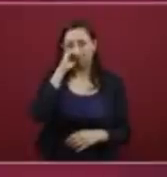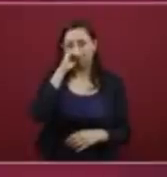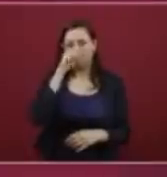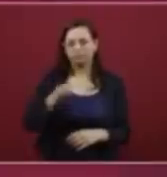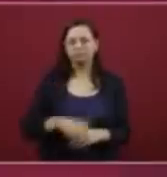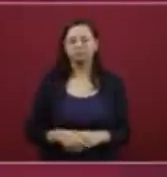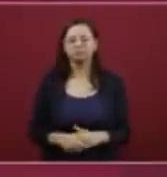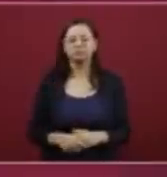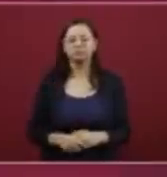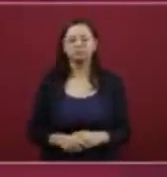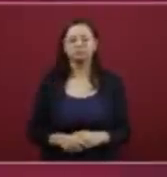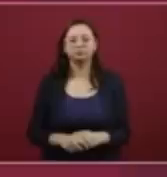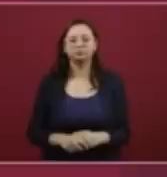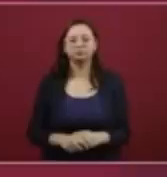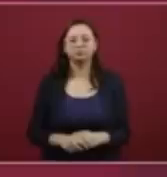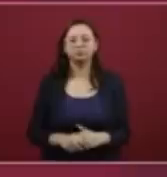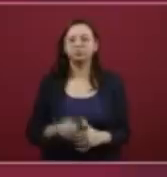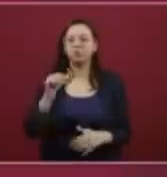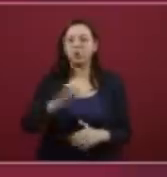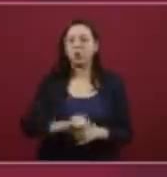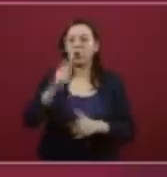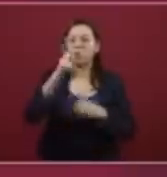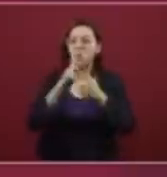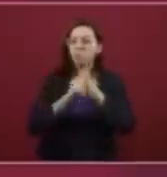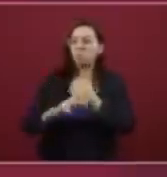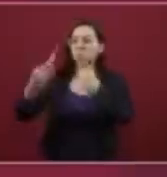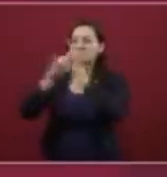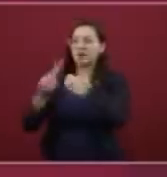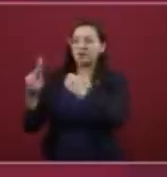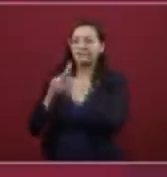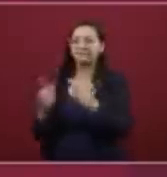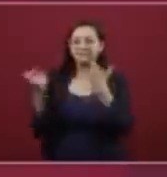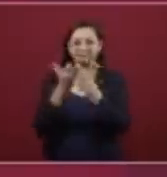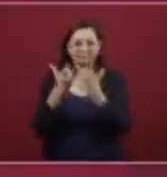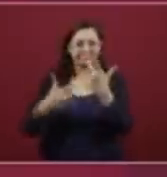buen nivel de crecimiento económico,